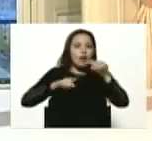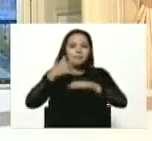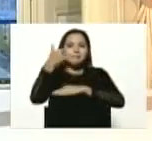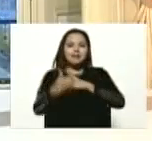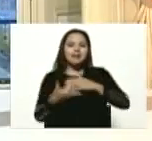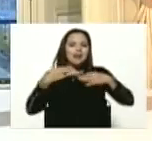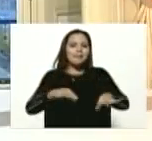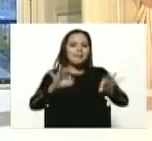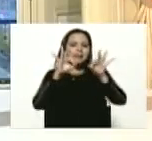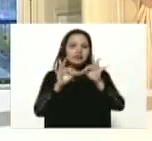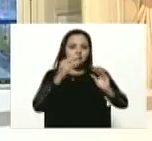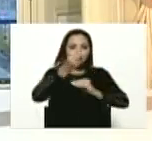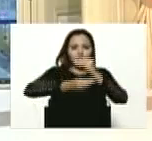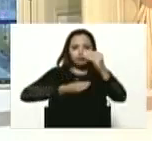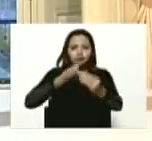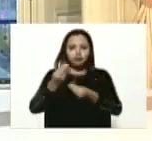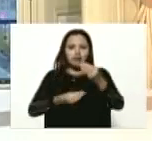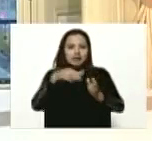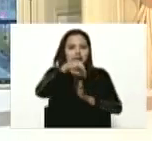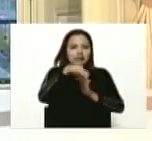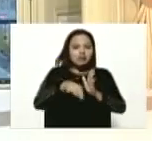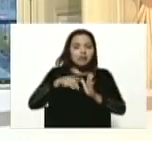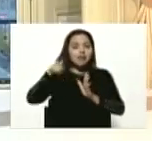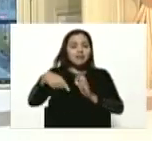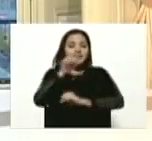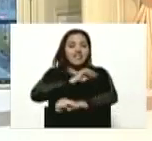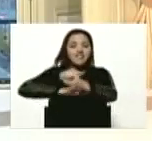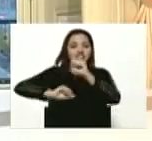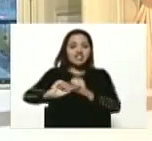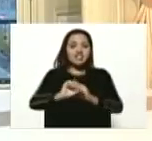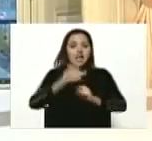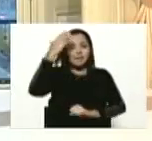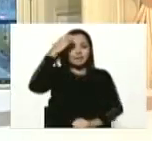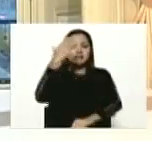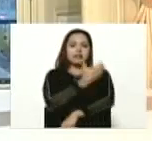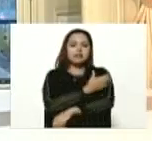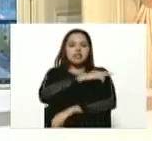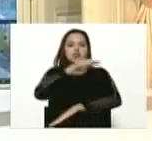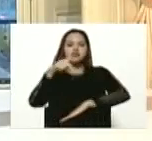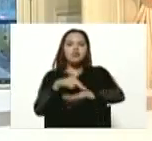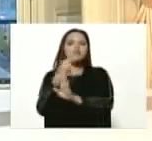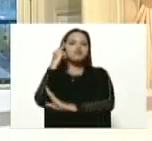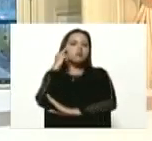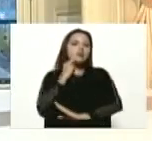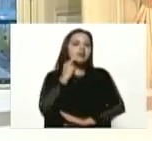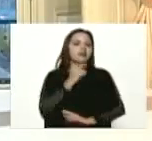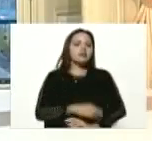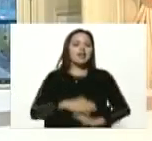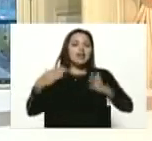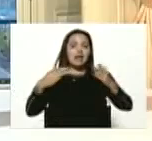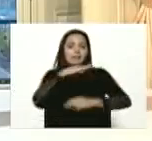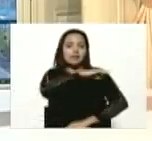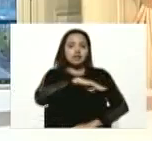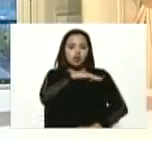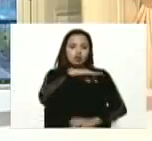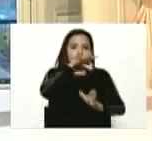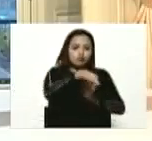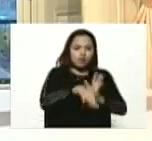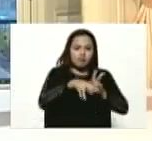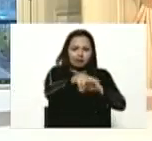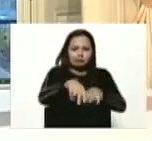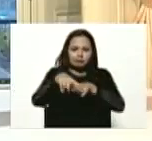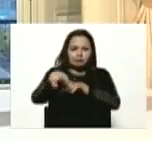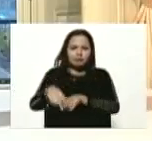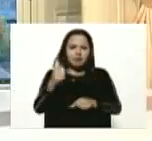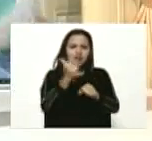especial productivo y de defensa de la Milicia Nacional Bolivariana en la gran misión Agro-Venezuela. Coordinen